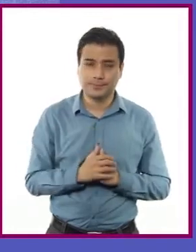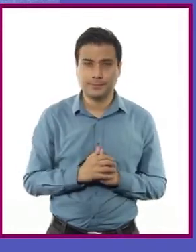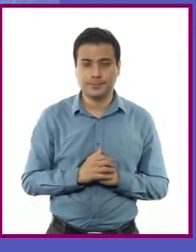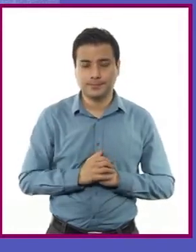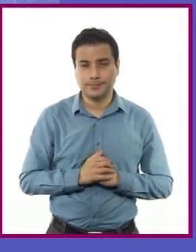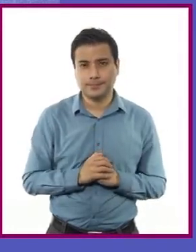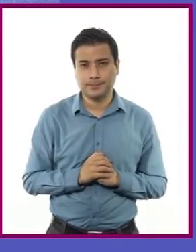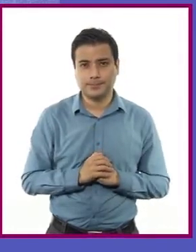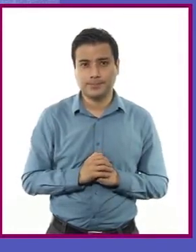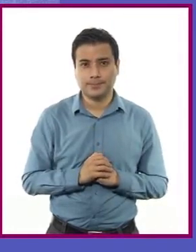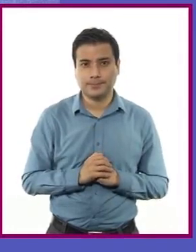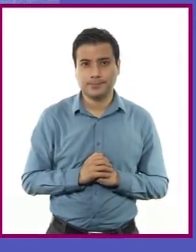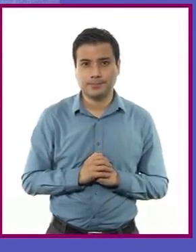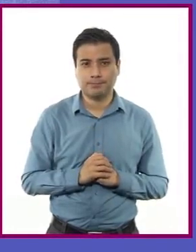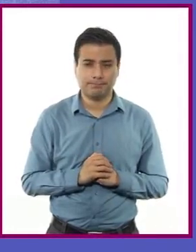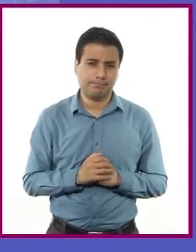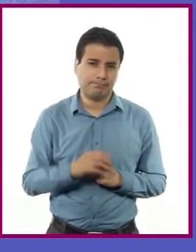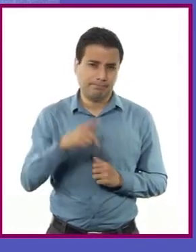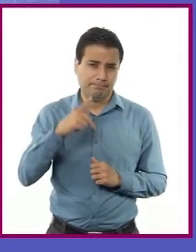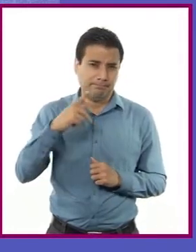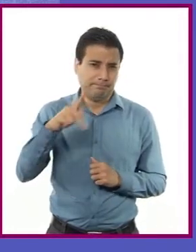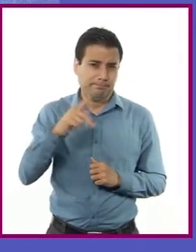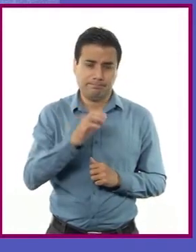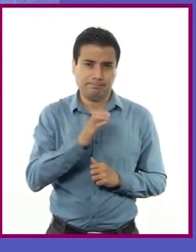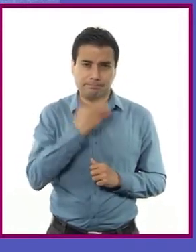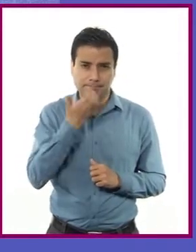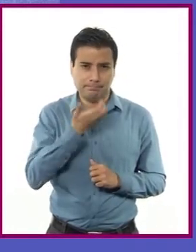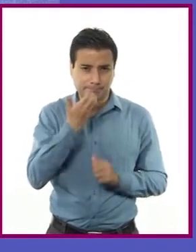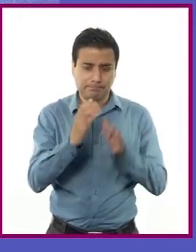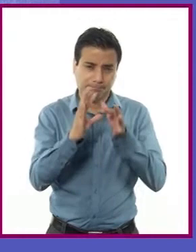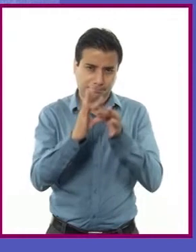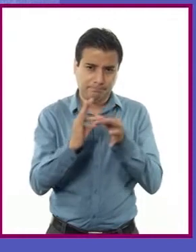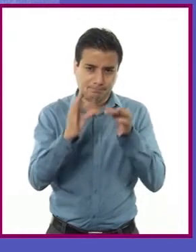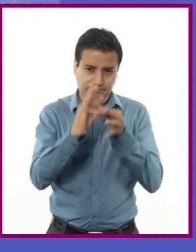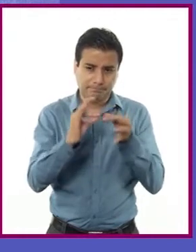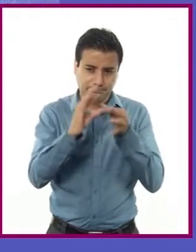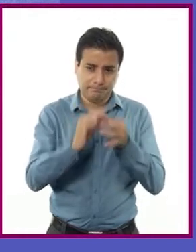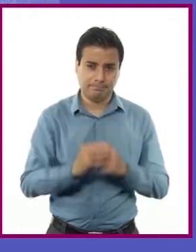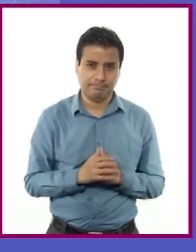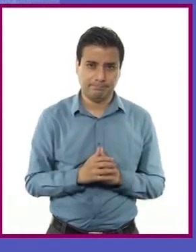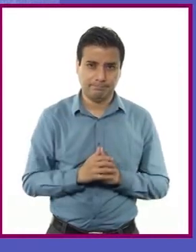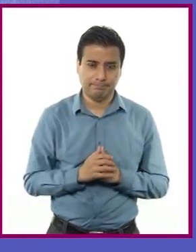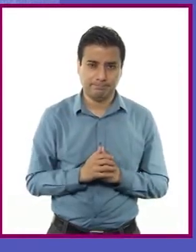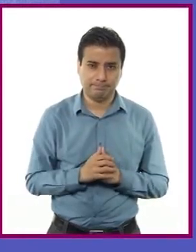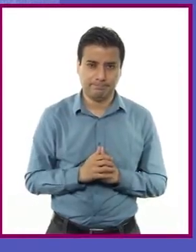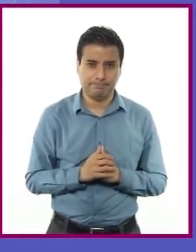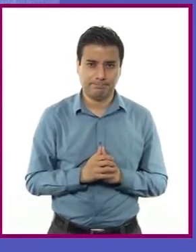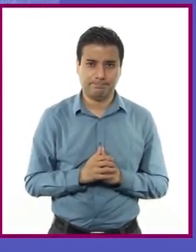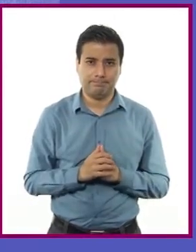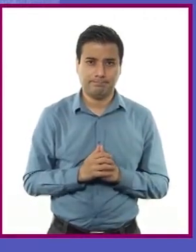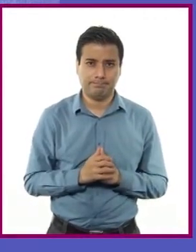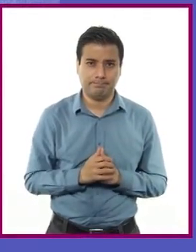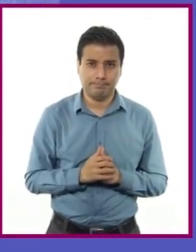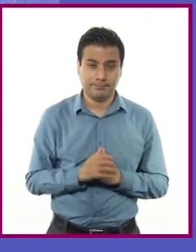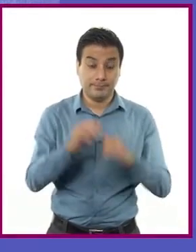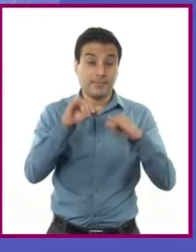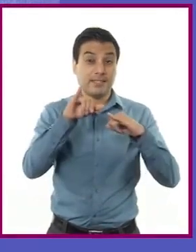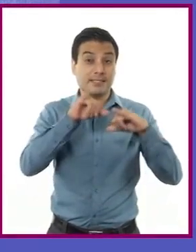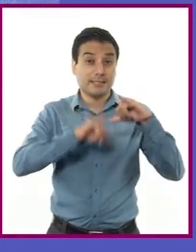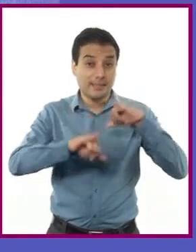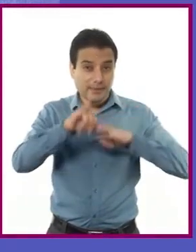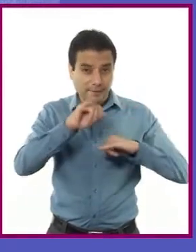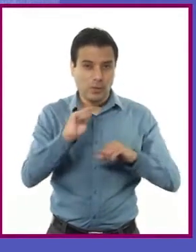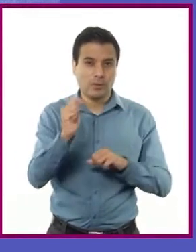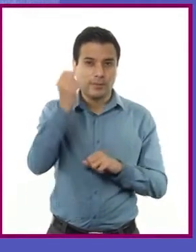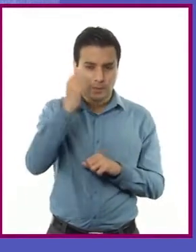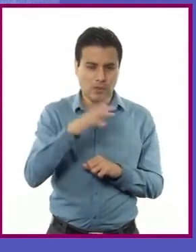o curva para describir distintos componentes o momentos del juego. Y en el lenguaje científico-técnico